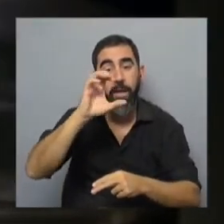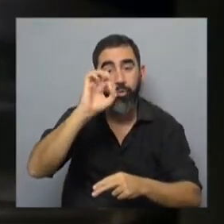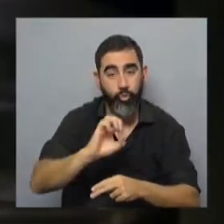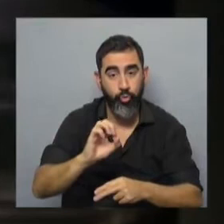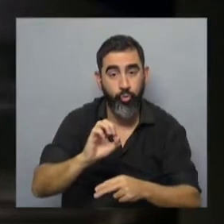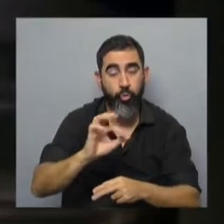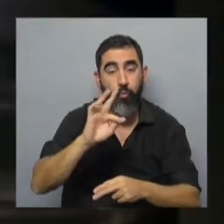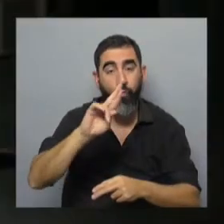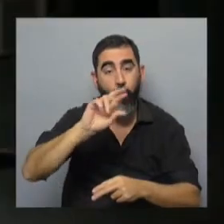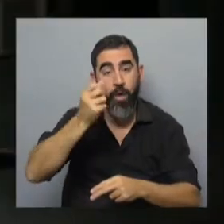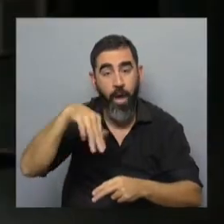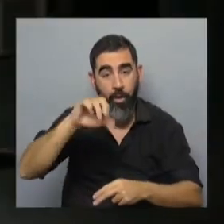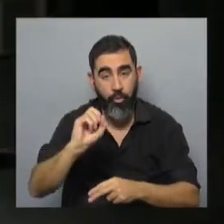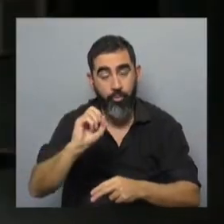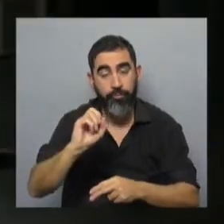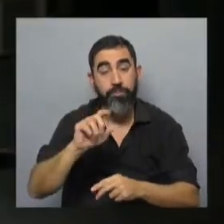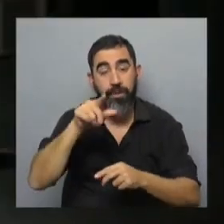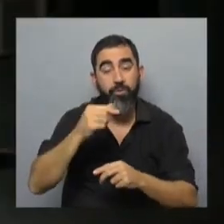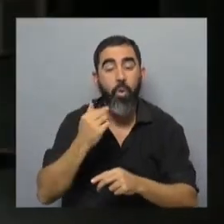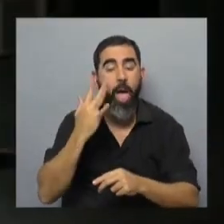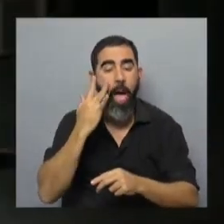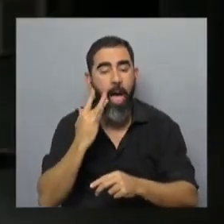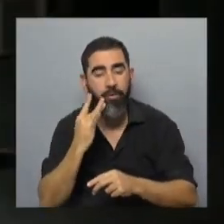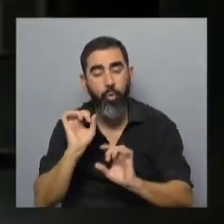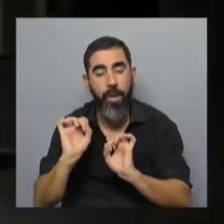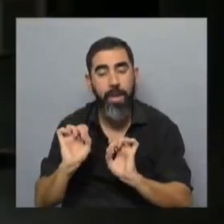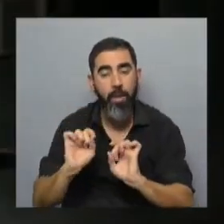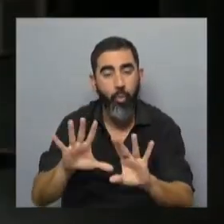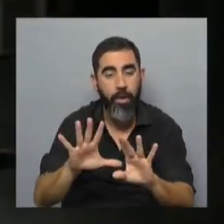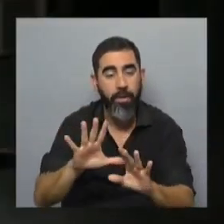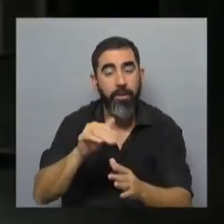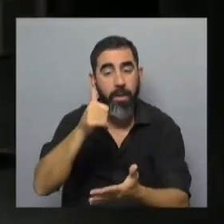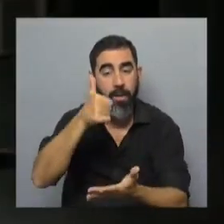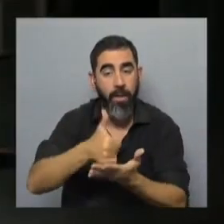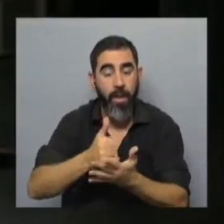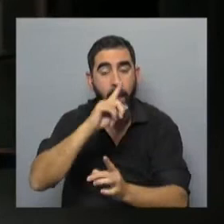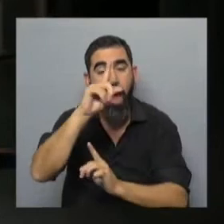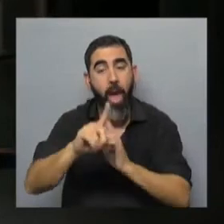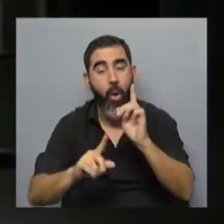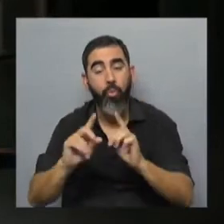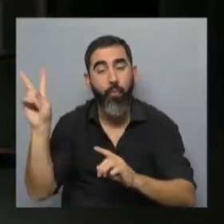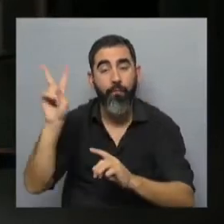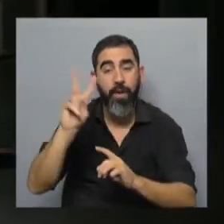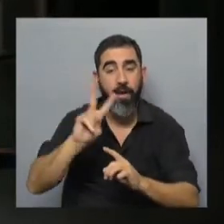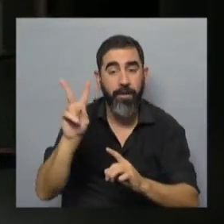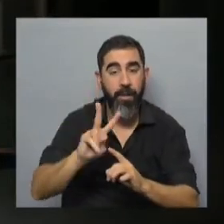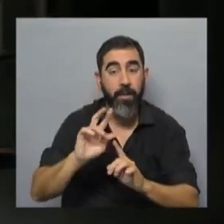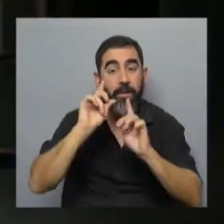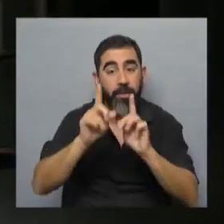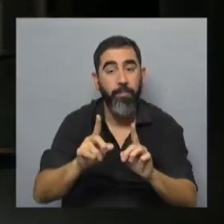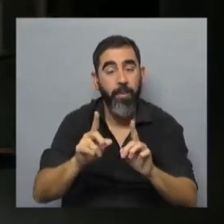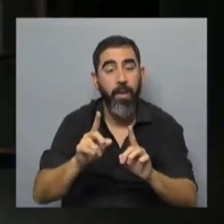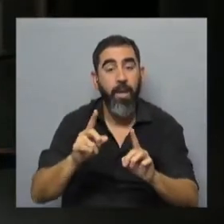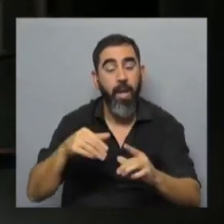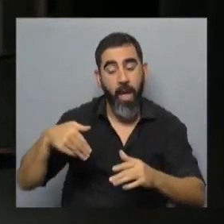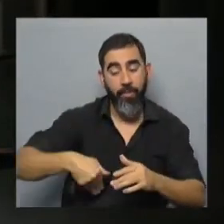algunos derivados de estos. Estos ácidos son sustancias naturales que están presentes en algunas especies vegetales y también en el hígado